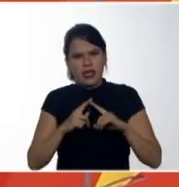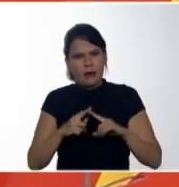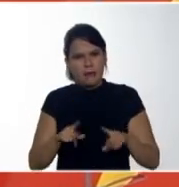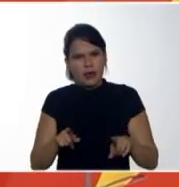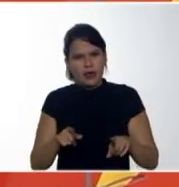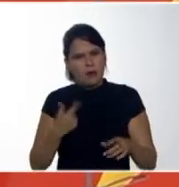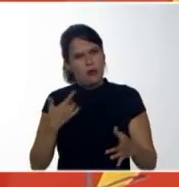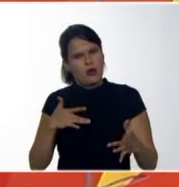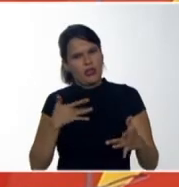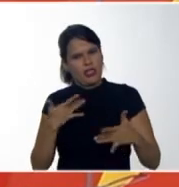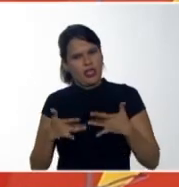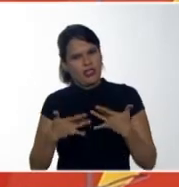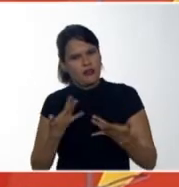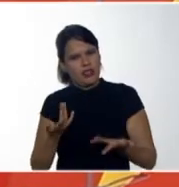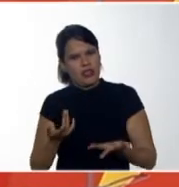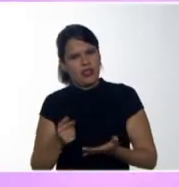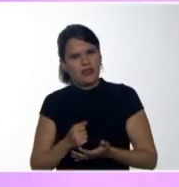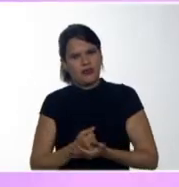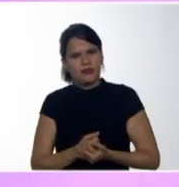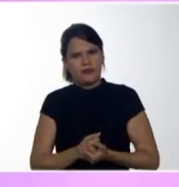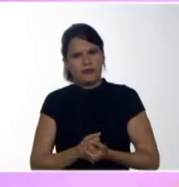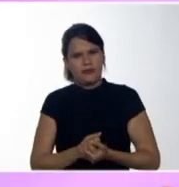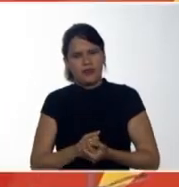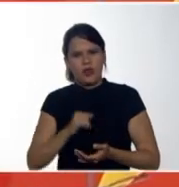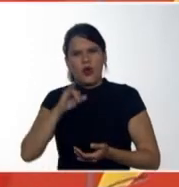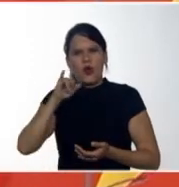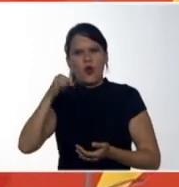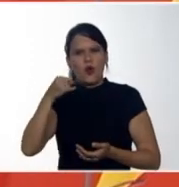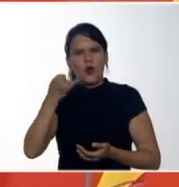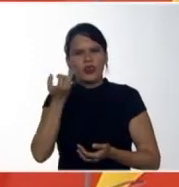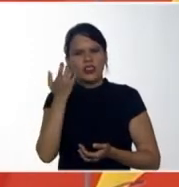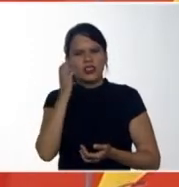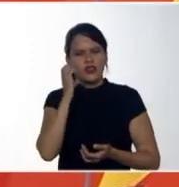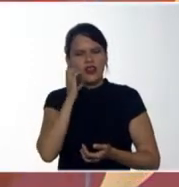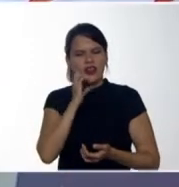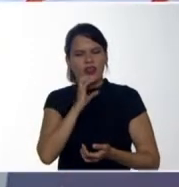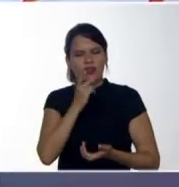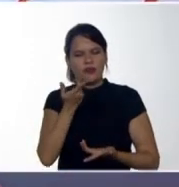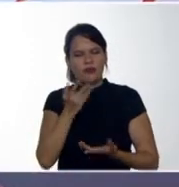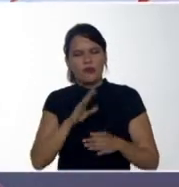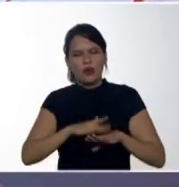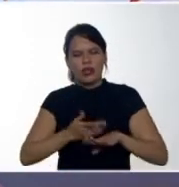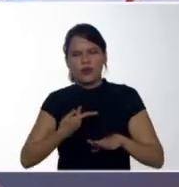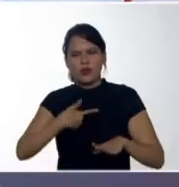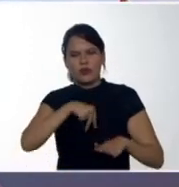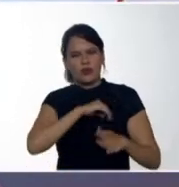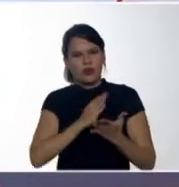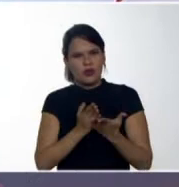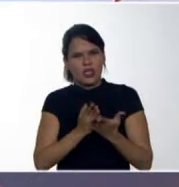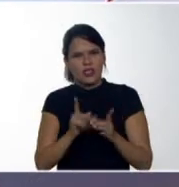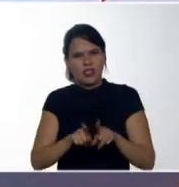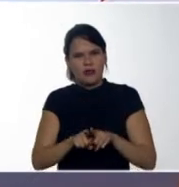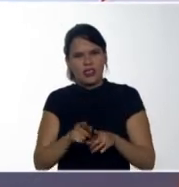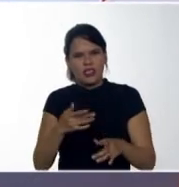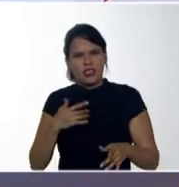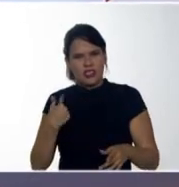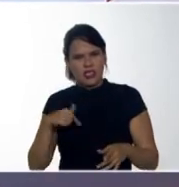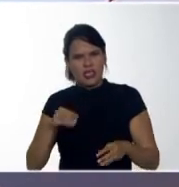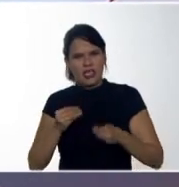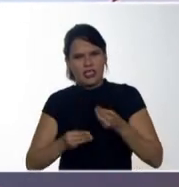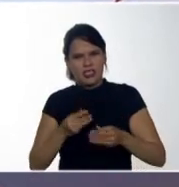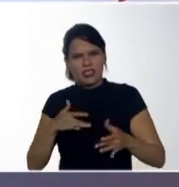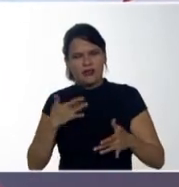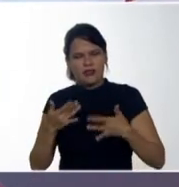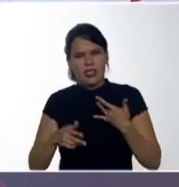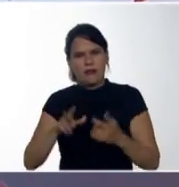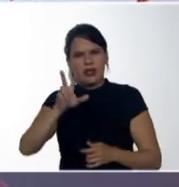a nuestras actividades, José Leonardo, porque nuestros estudiantes también tienen que realizar actividades. Tenemos, para